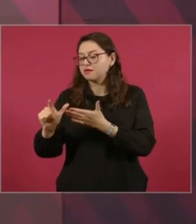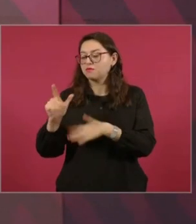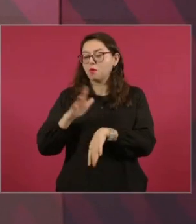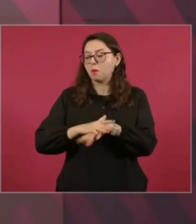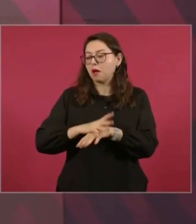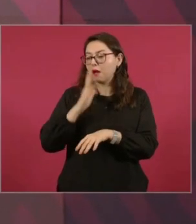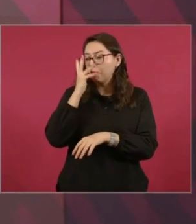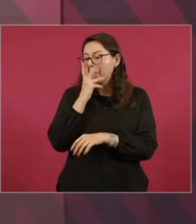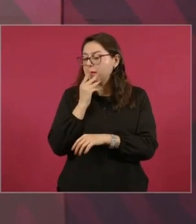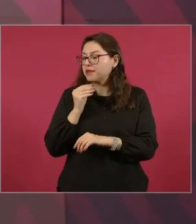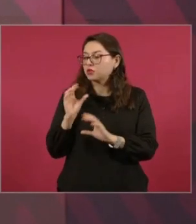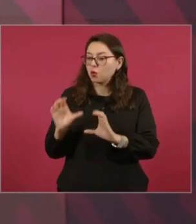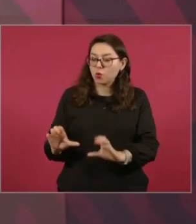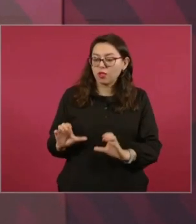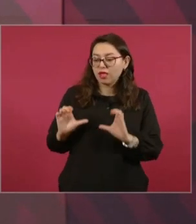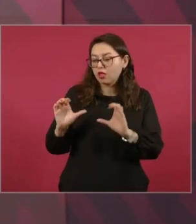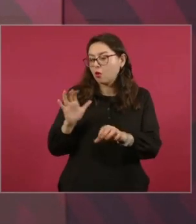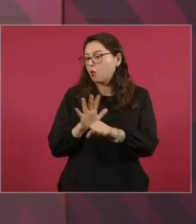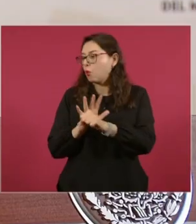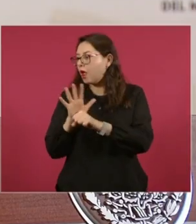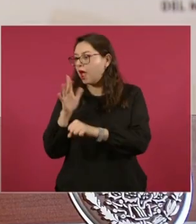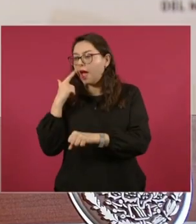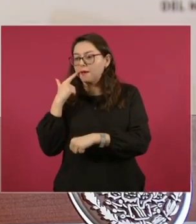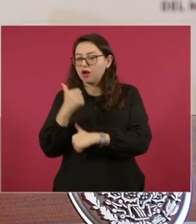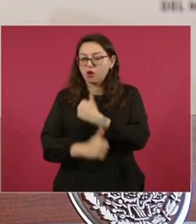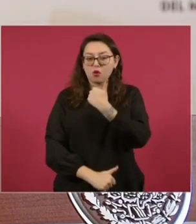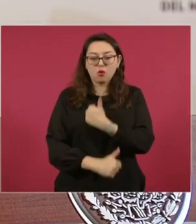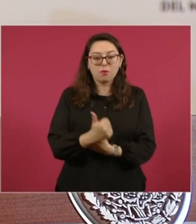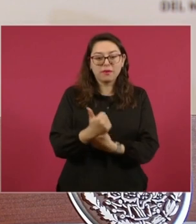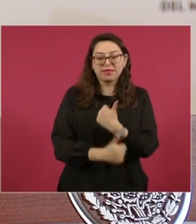y cuidado